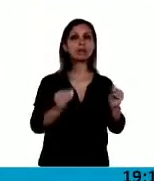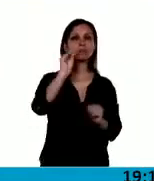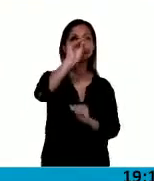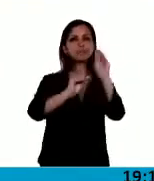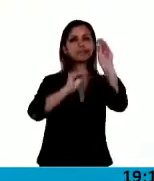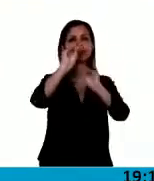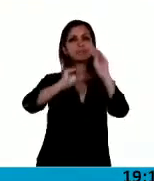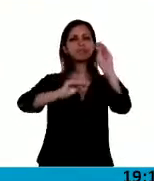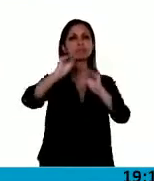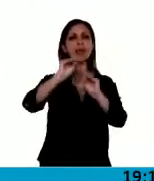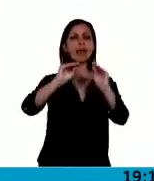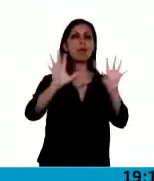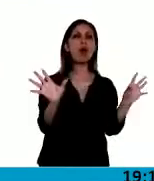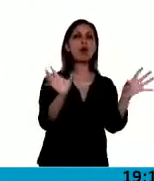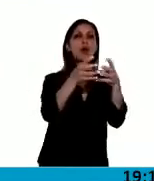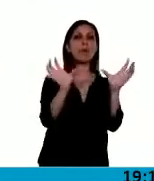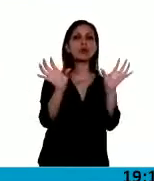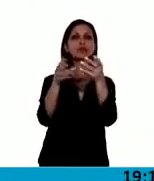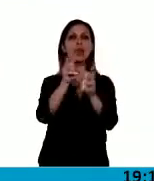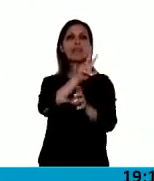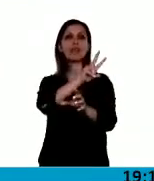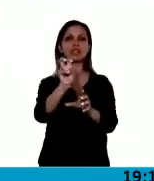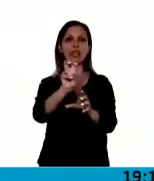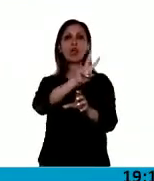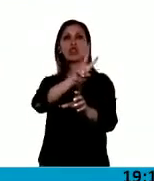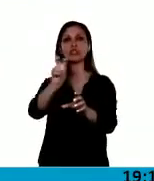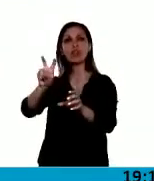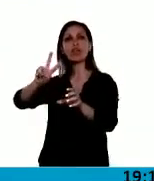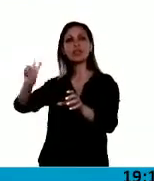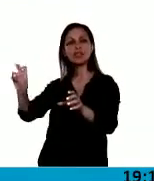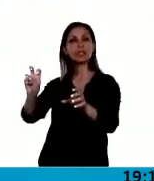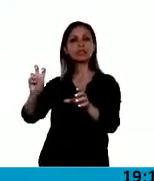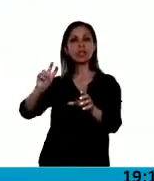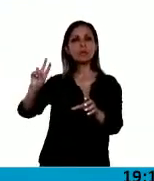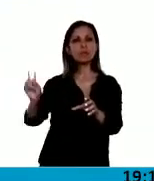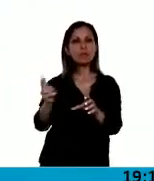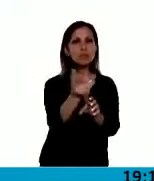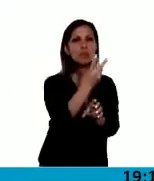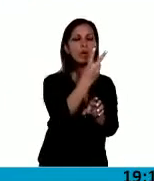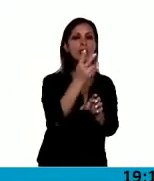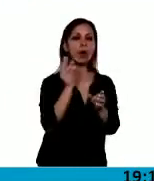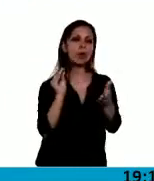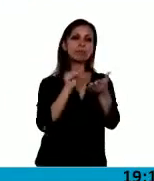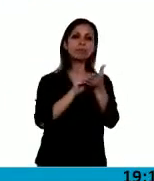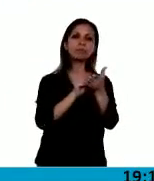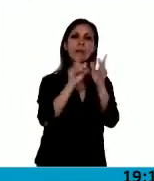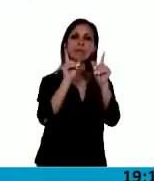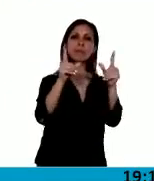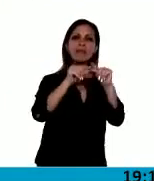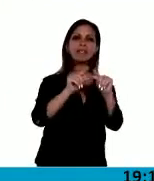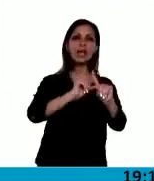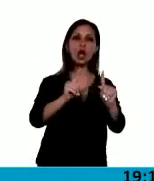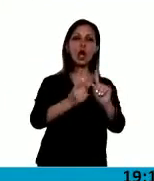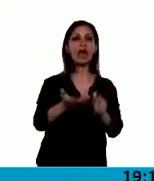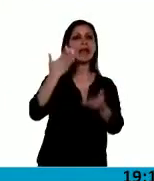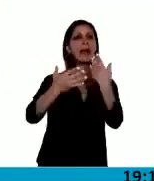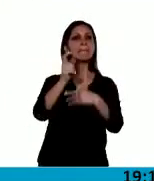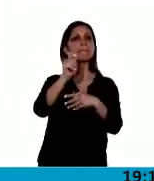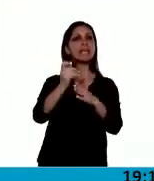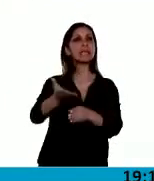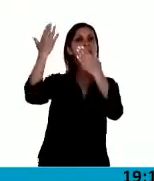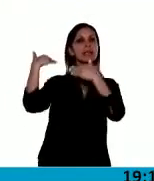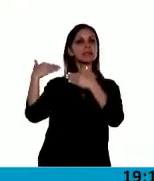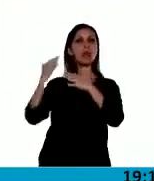bloque que iban apareciendo más fallecidos que no correspondían a la fecha que eran de meses atrás y después